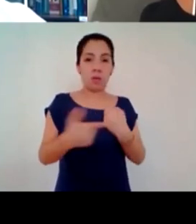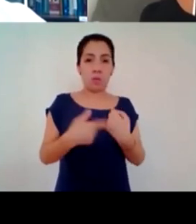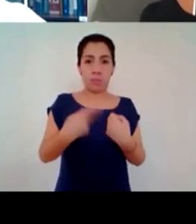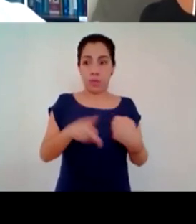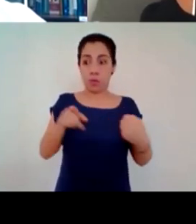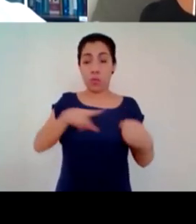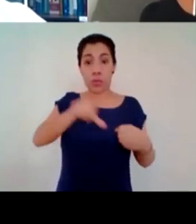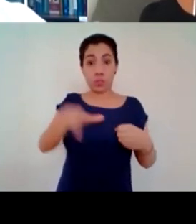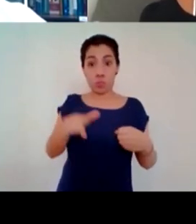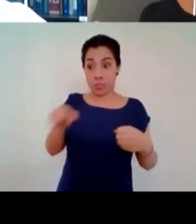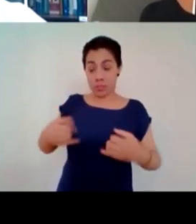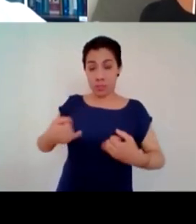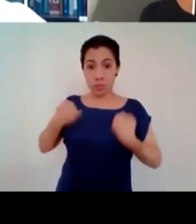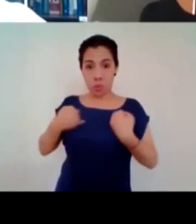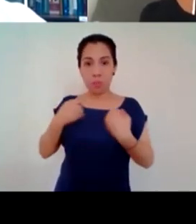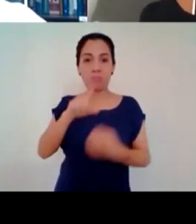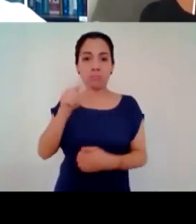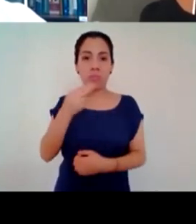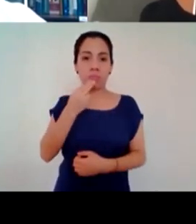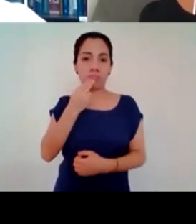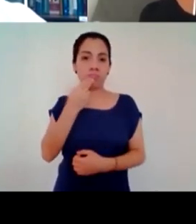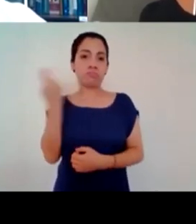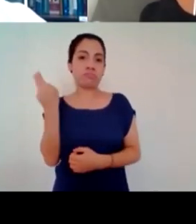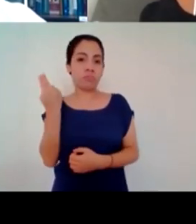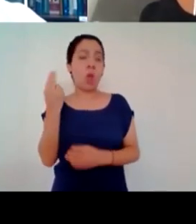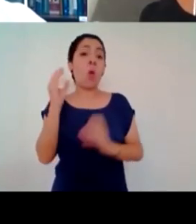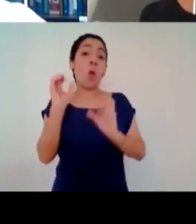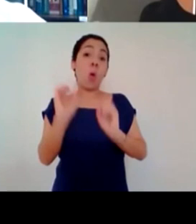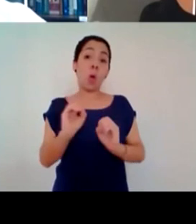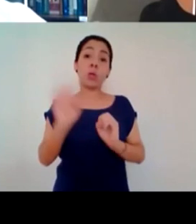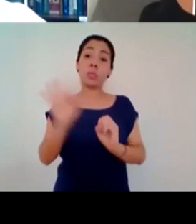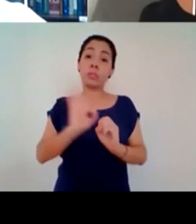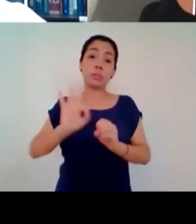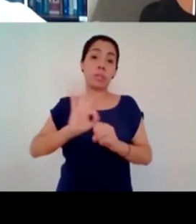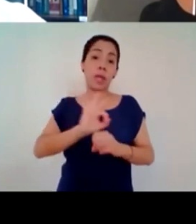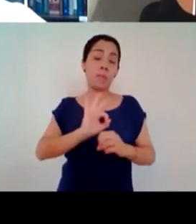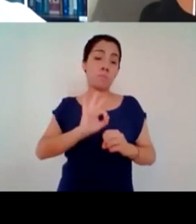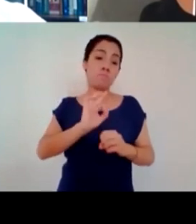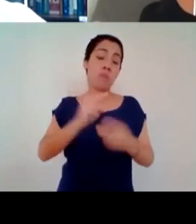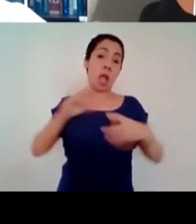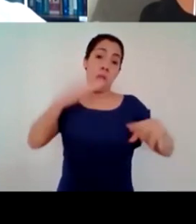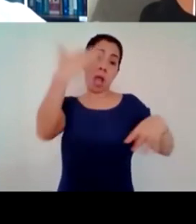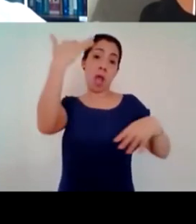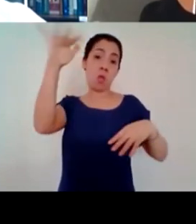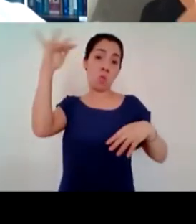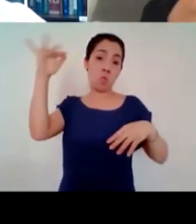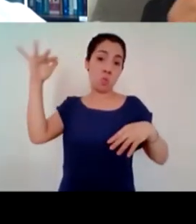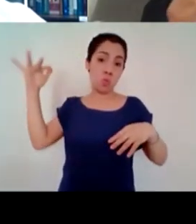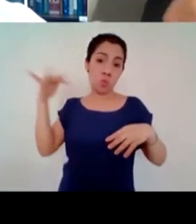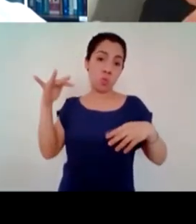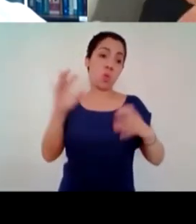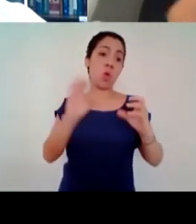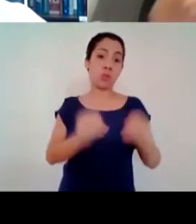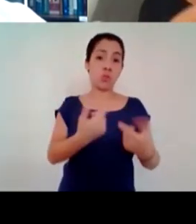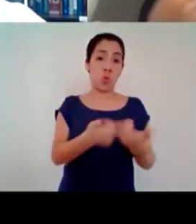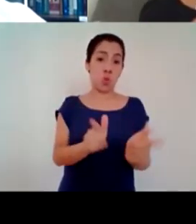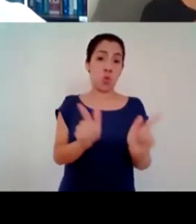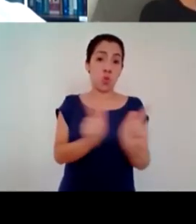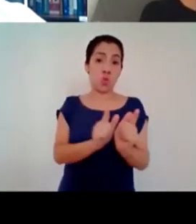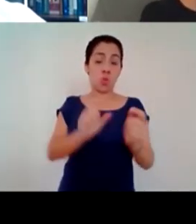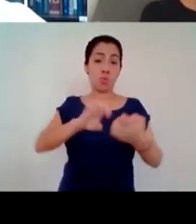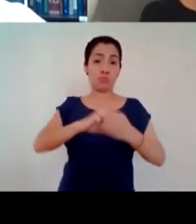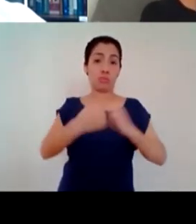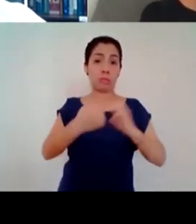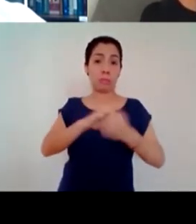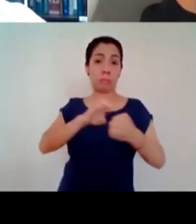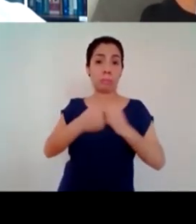o terminen quitándose la vida o terminen siendo asesinados por grupos rivales. Y también pues, se vuelven